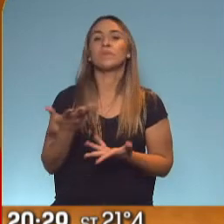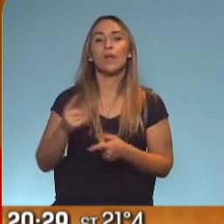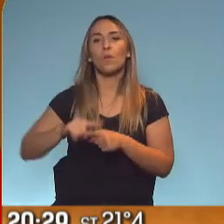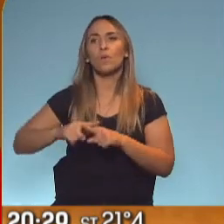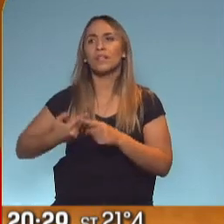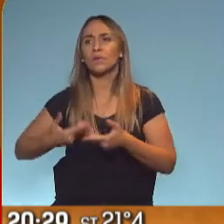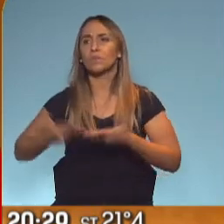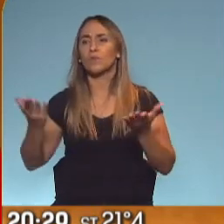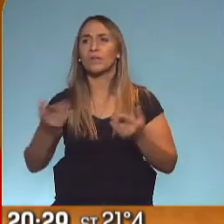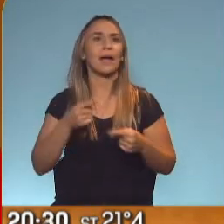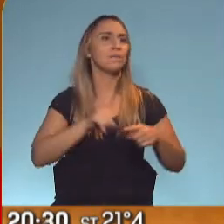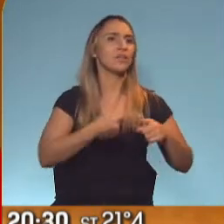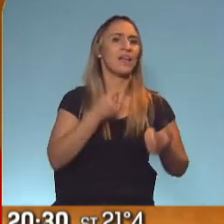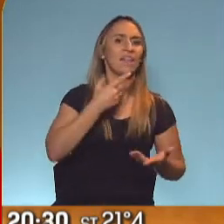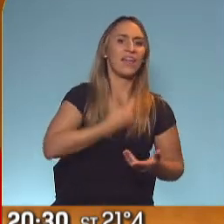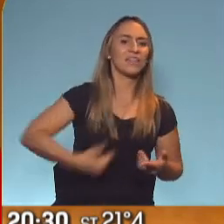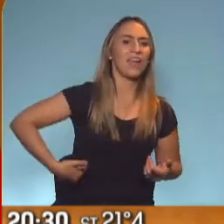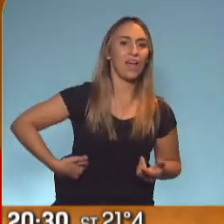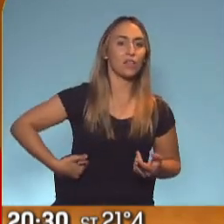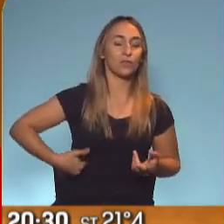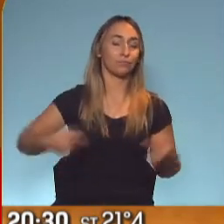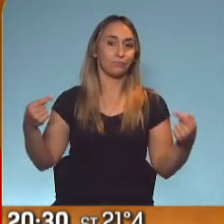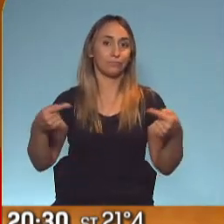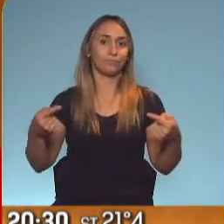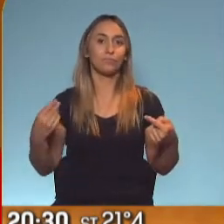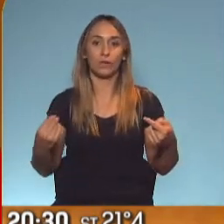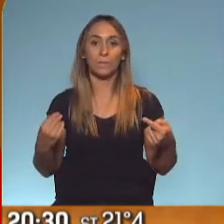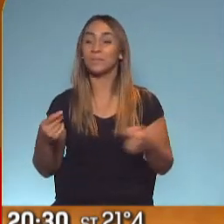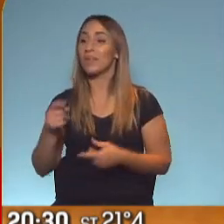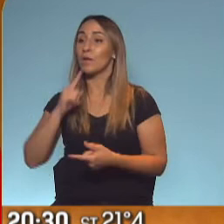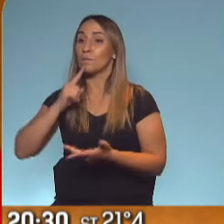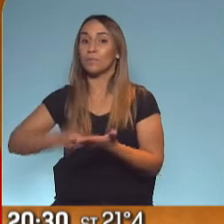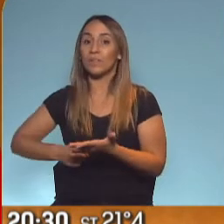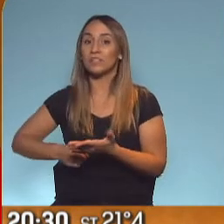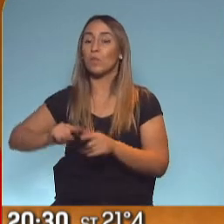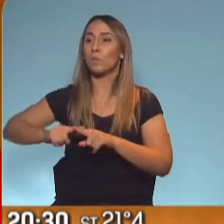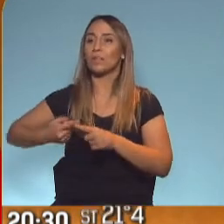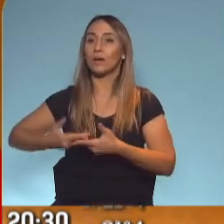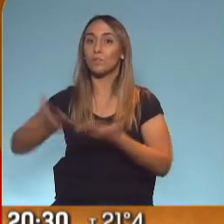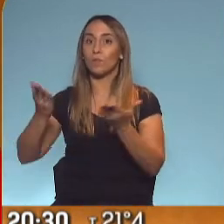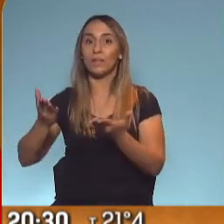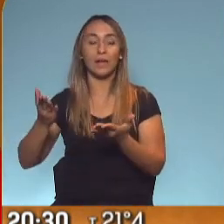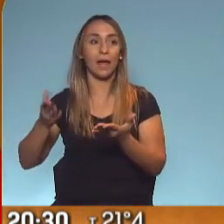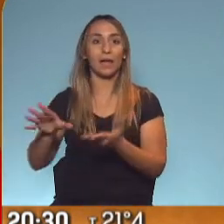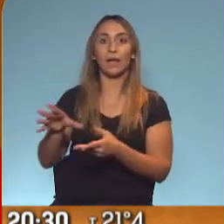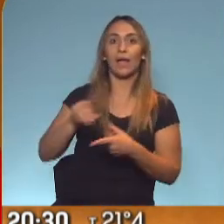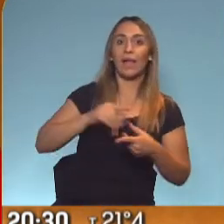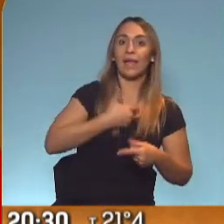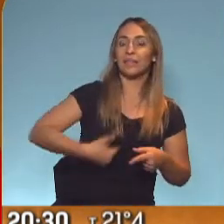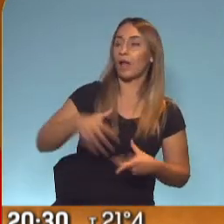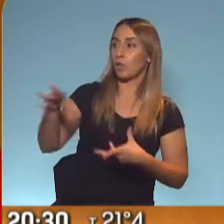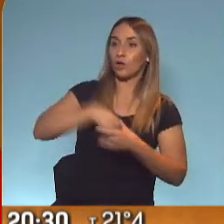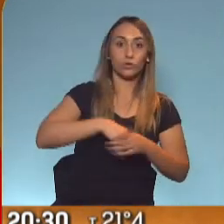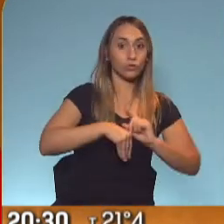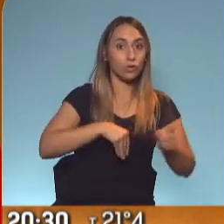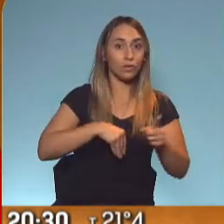política de Estado. ¿Por qué? Porque si no se transforma en una política de Estado, cambia un gobierno y eso se vuelve para atrás. Entonces, hoy el desafío más grande, primero, es tener una